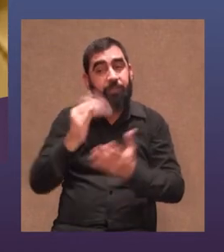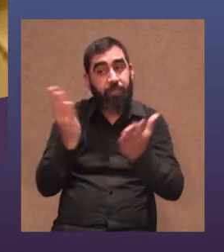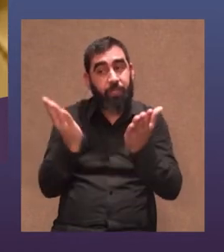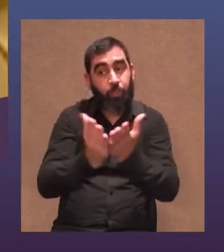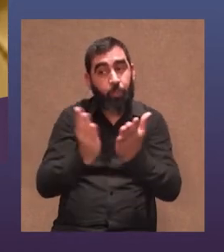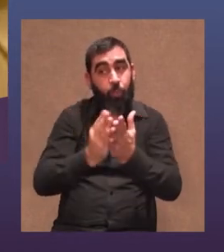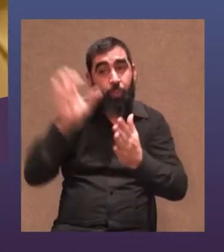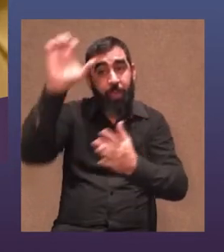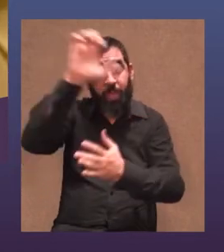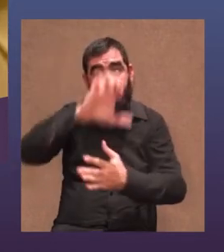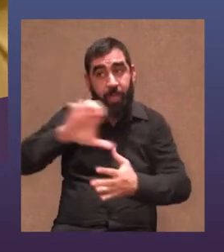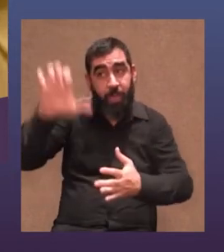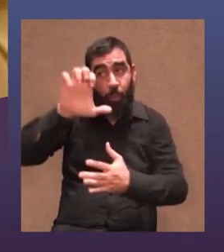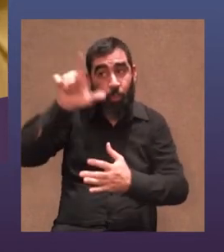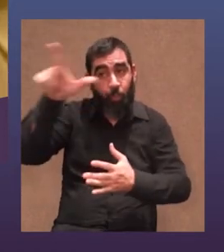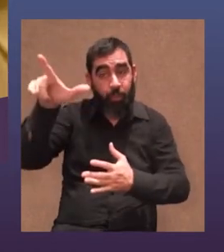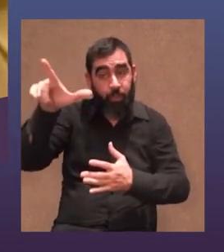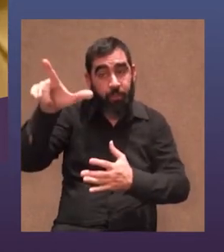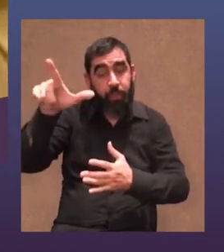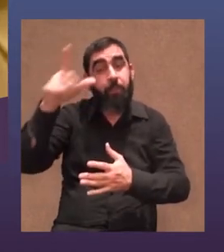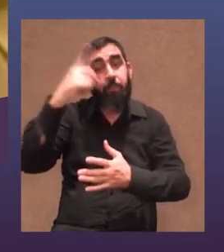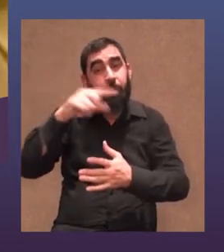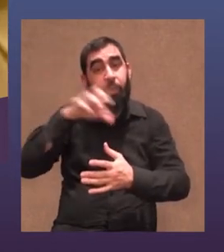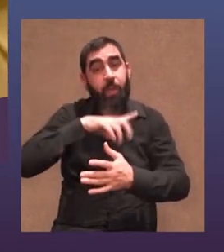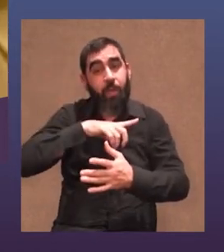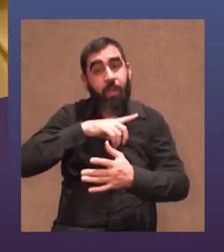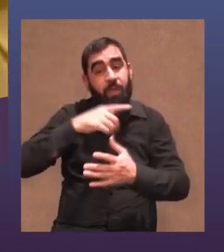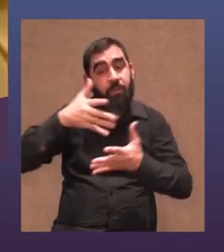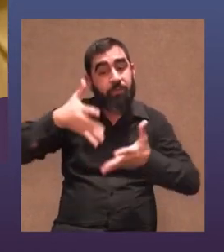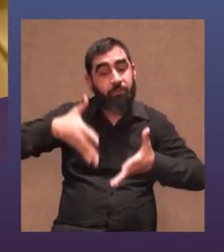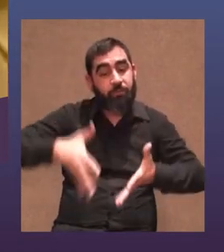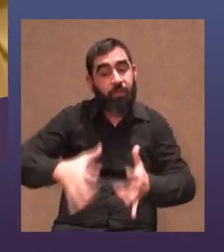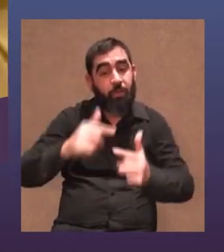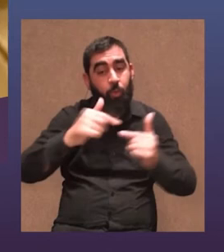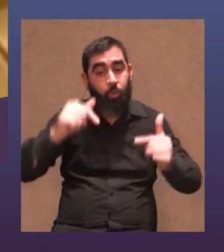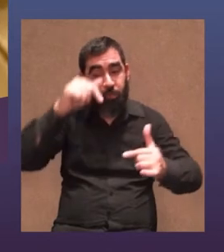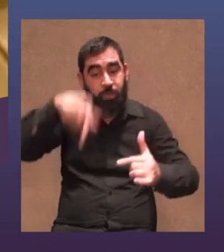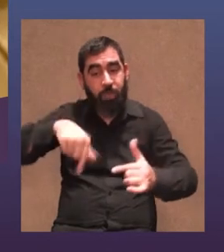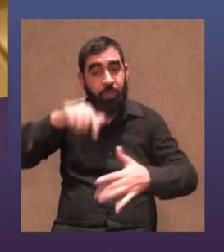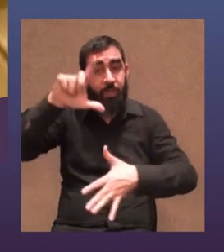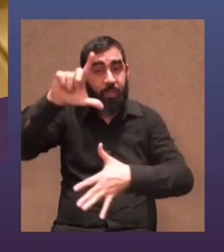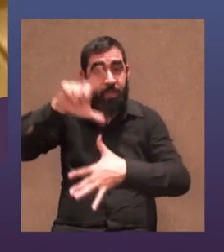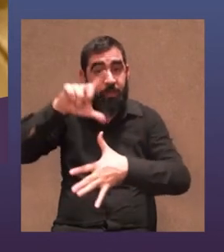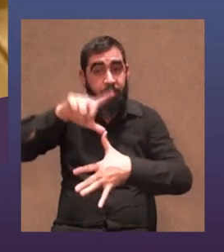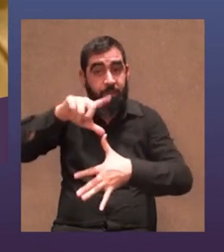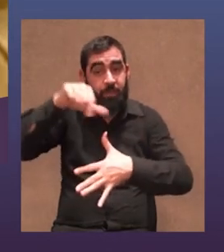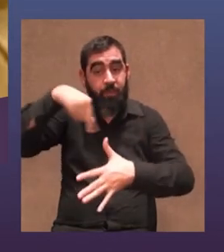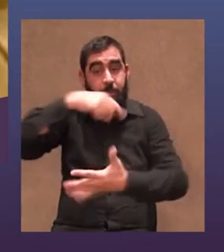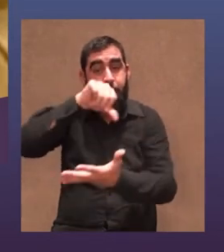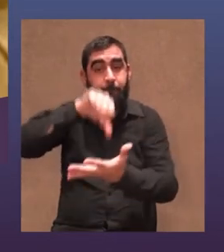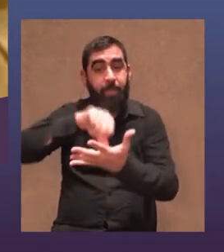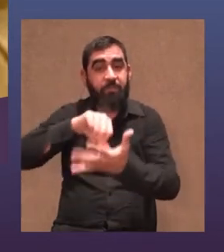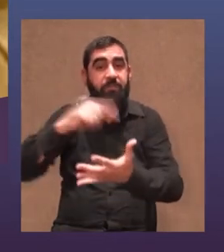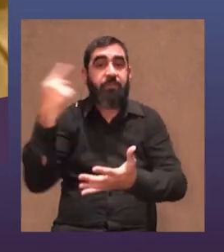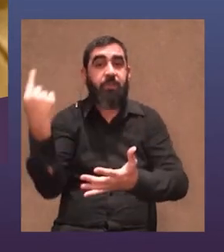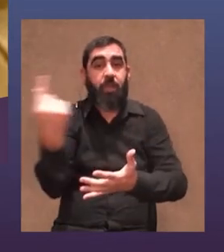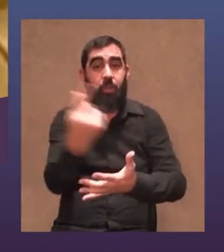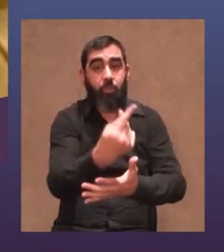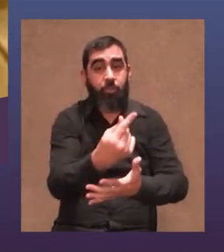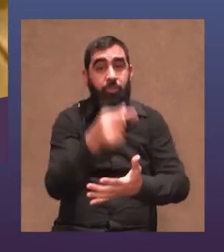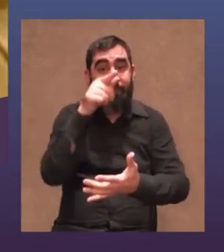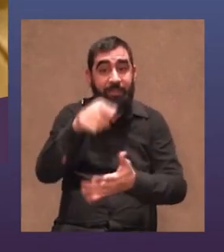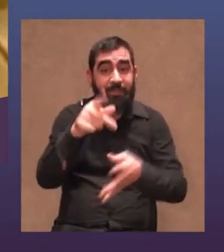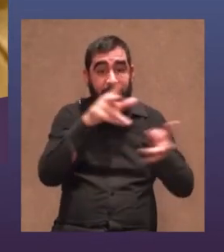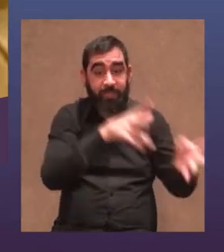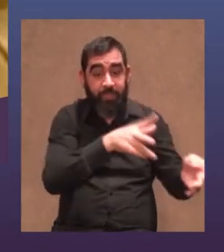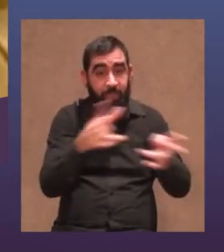o con escuelas europeas, tomaron las raíces, los ritmos y la idiosincrasia de sus países. Y en esa